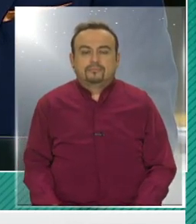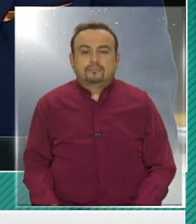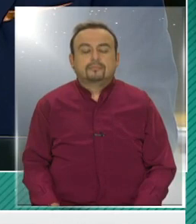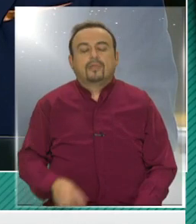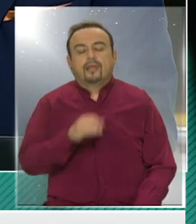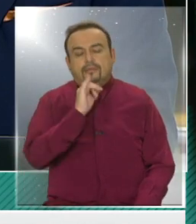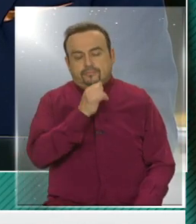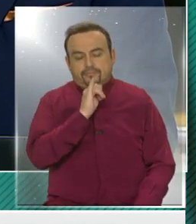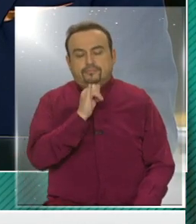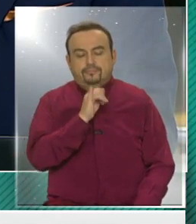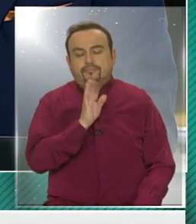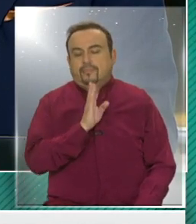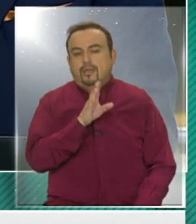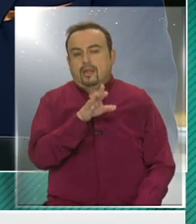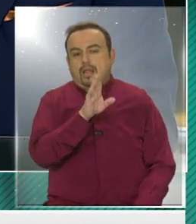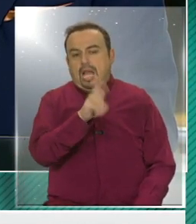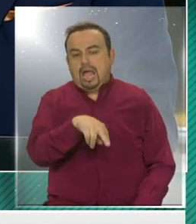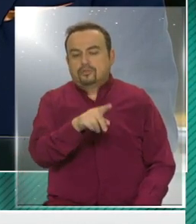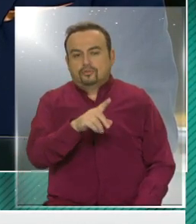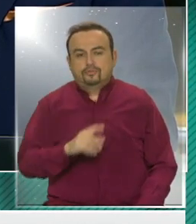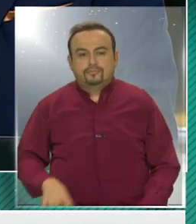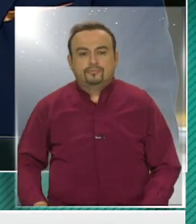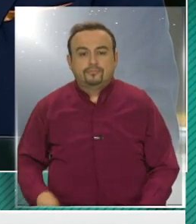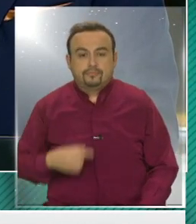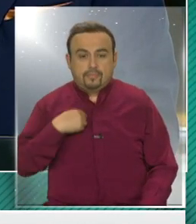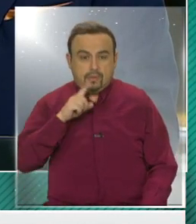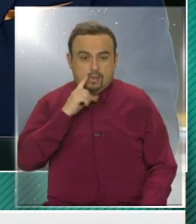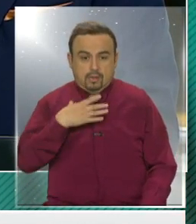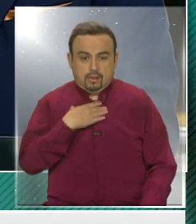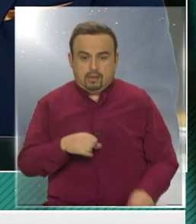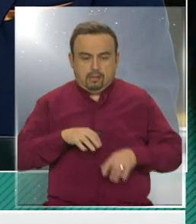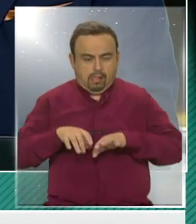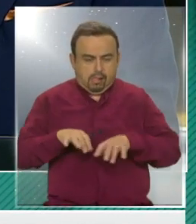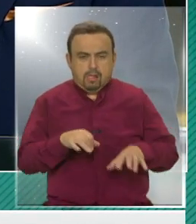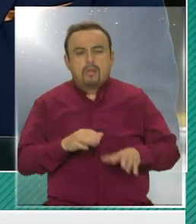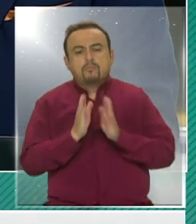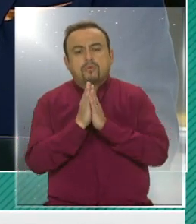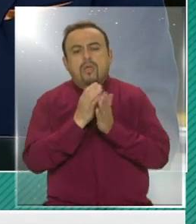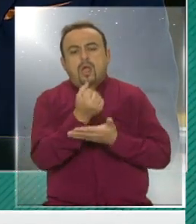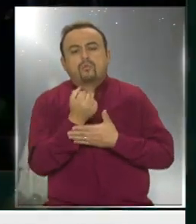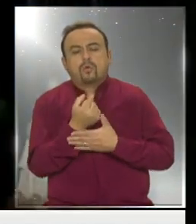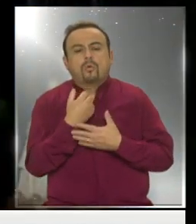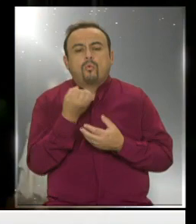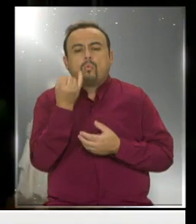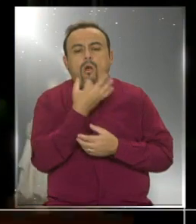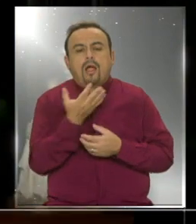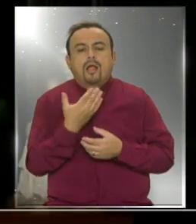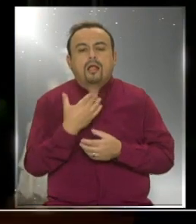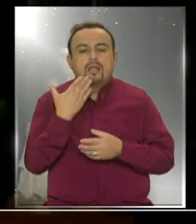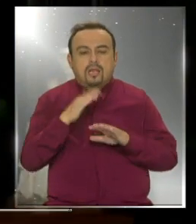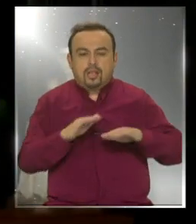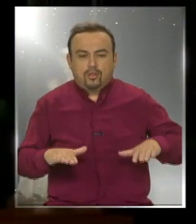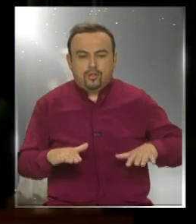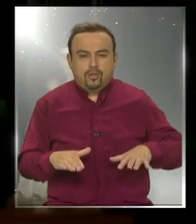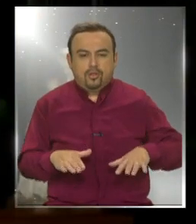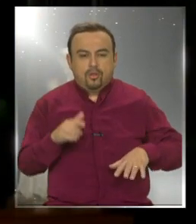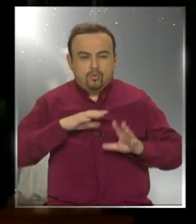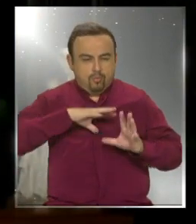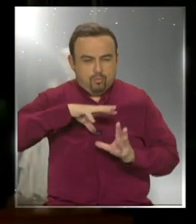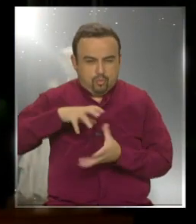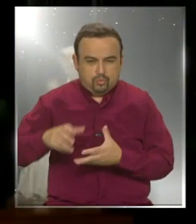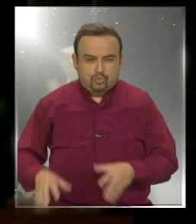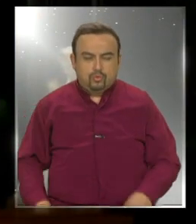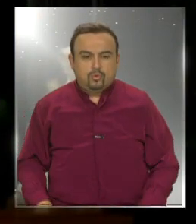absolutamente claudia y fíjate que tengo un hijo que es compatible dije oye por favor ayúdame a ver cuántas muertes hay en niños en el